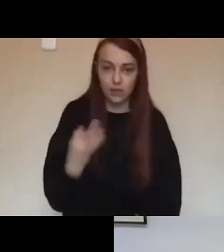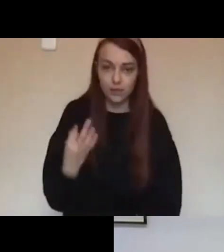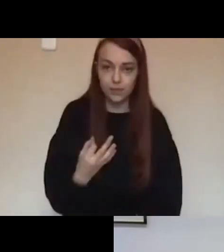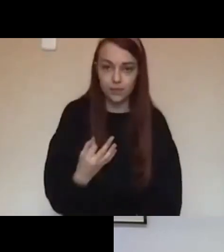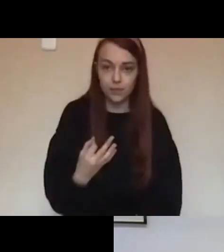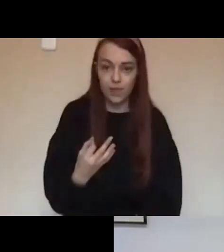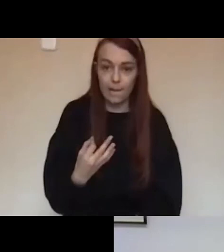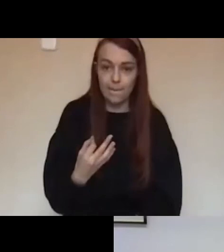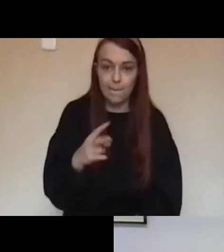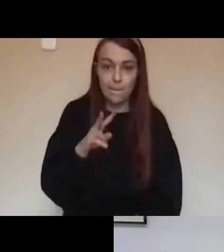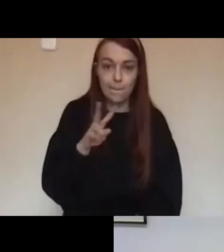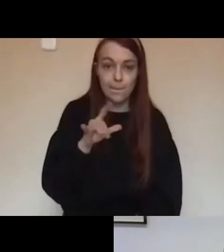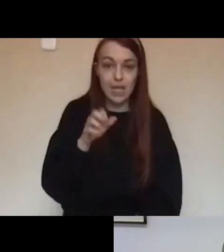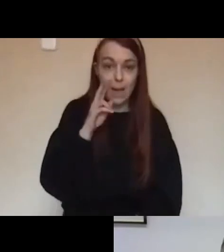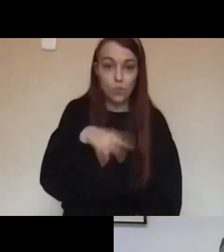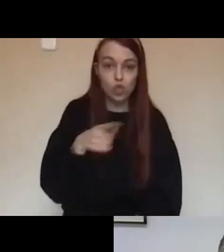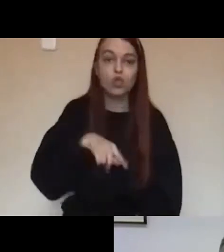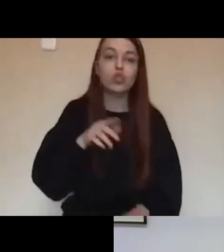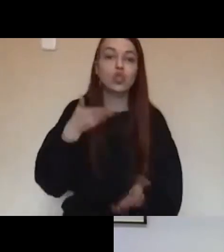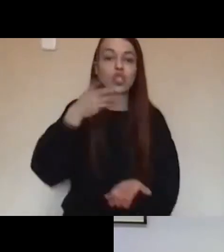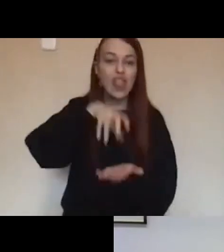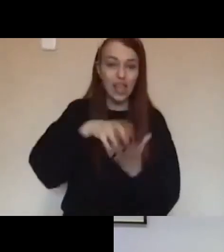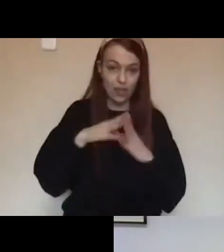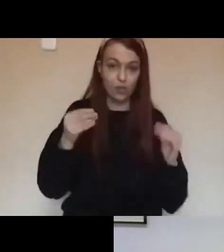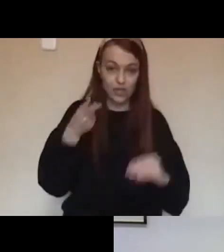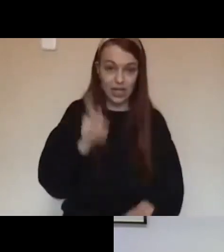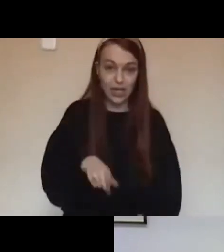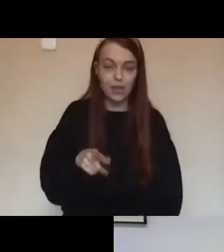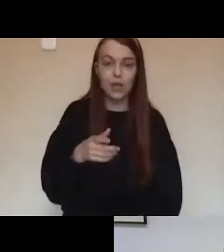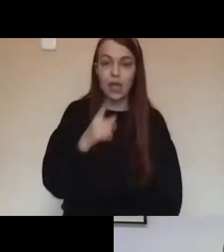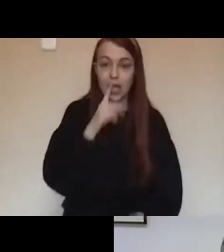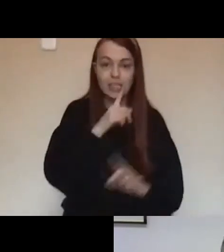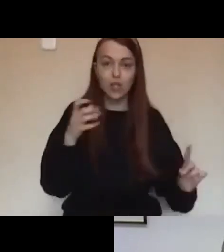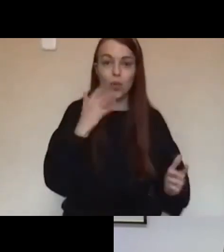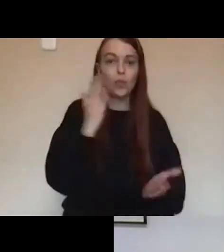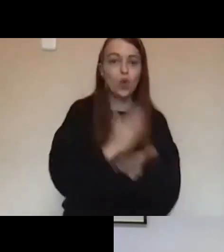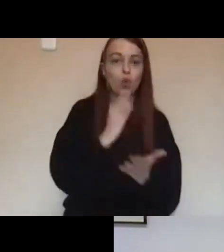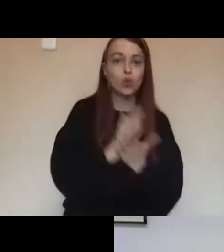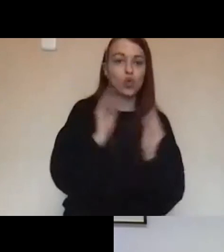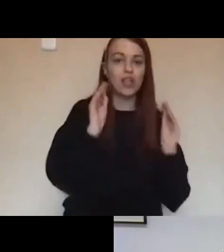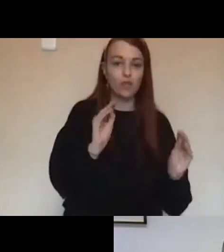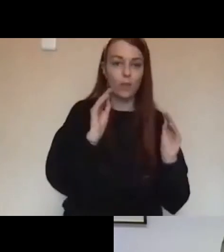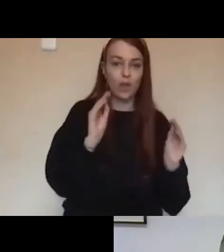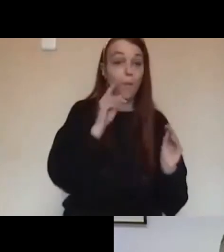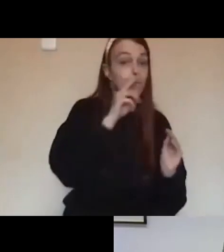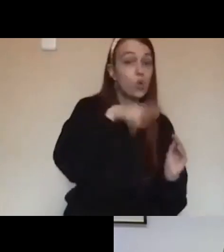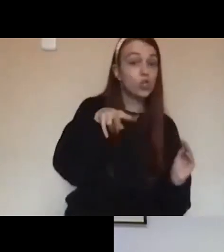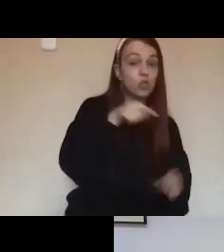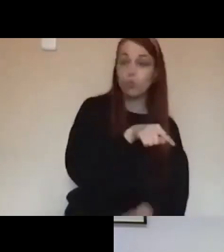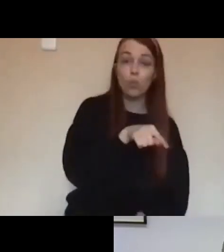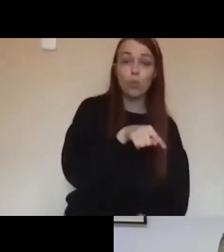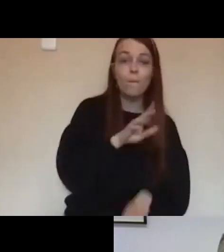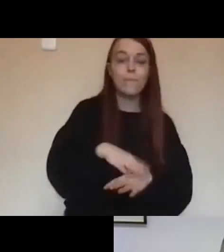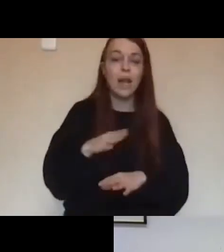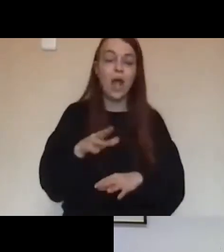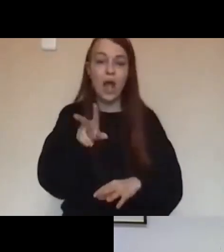desde Vilamuseu, que también somos sede universitaria, este año, por ejemplo, hemos hecho varios cursos de formación, pero no para museo, sino para